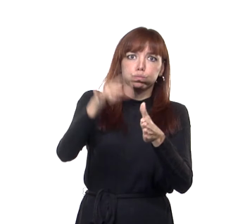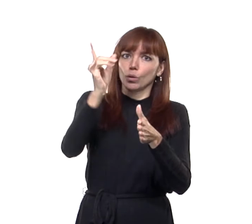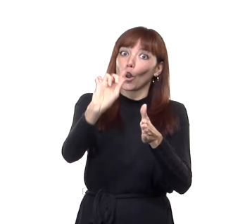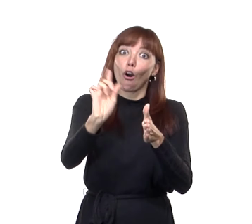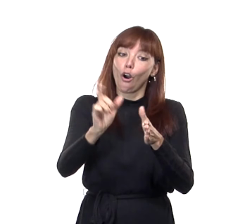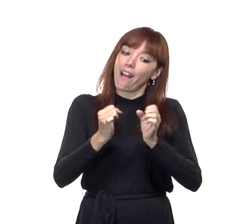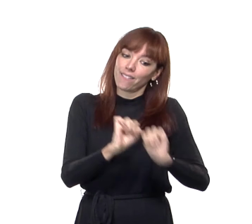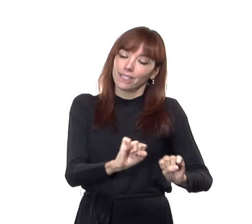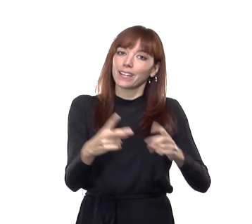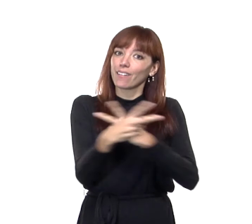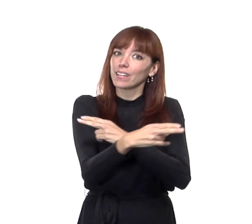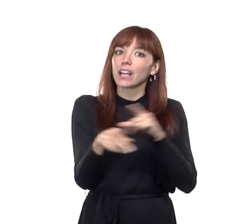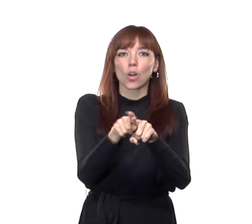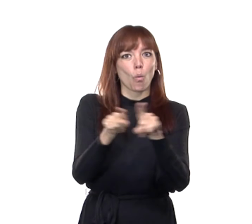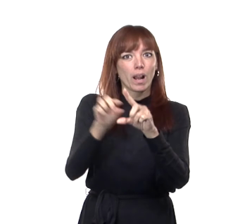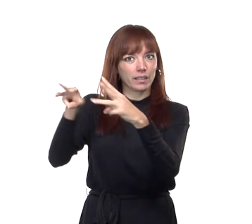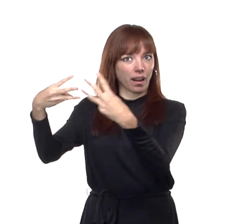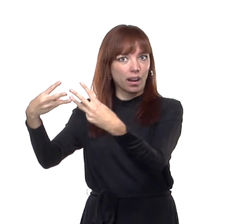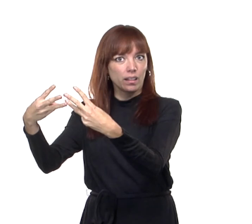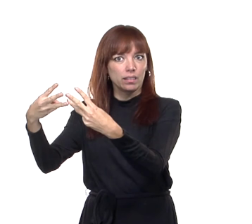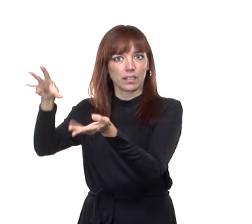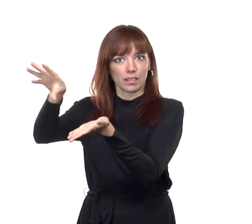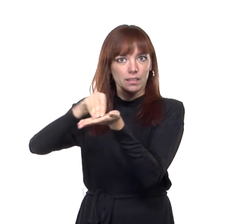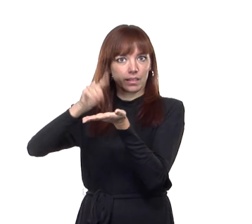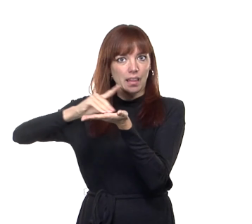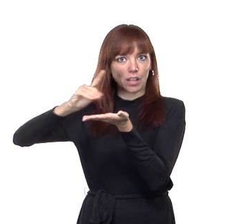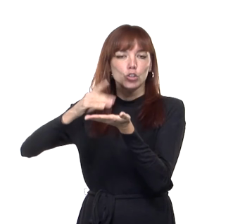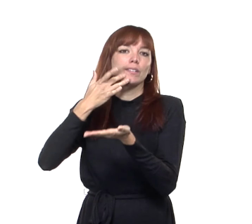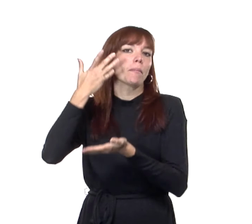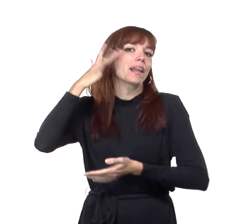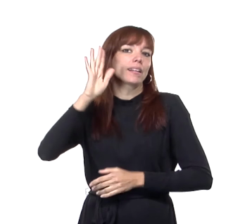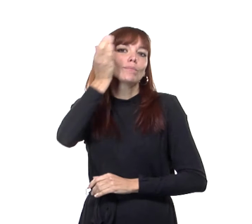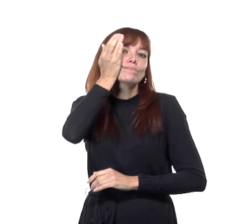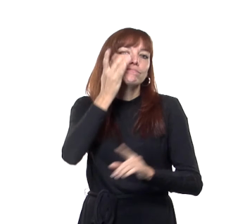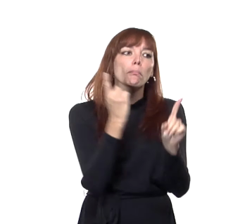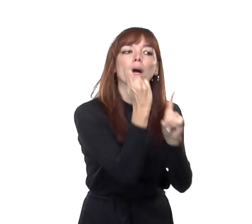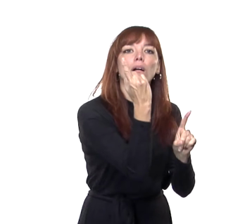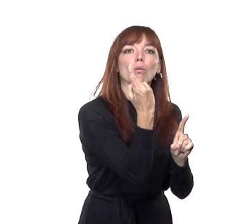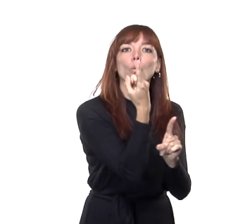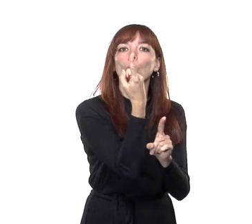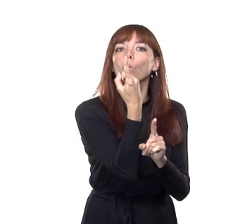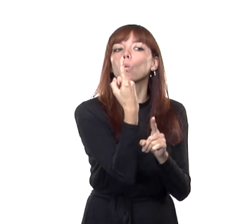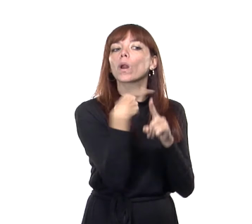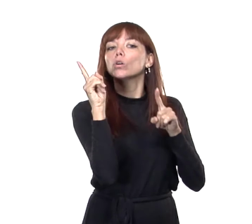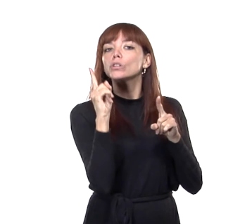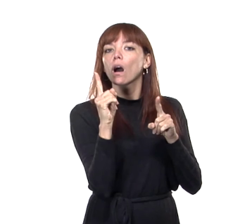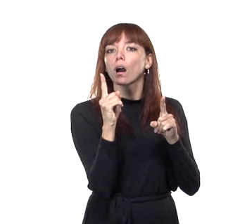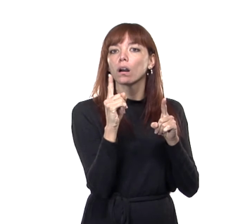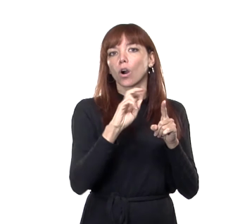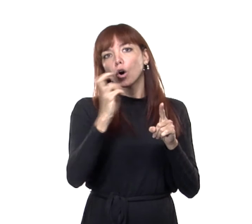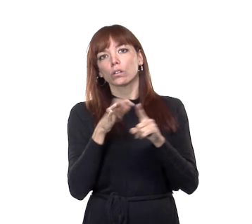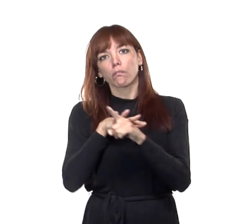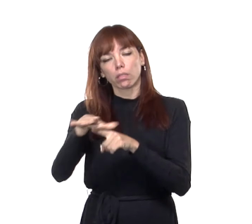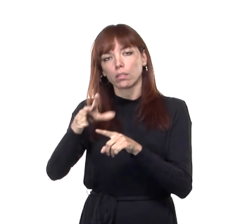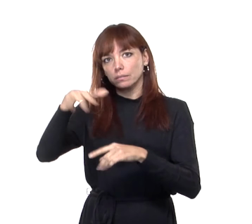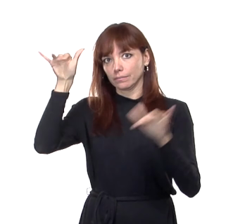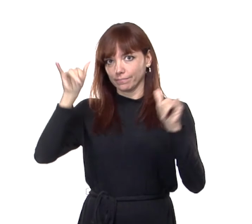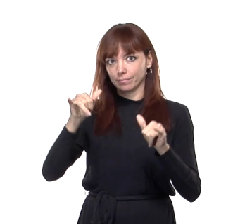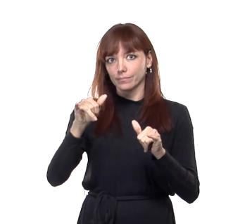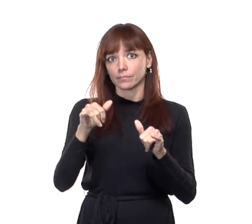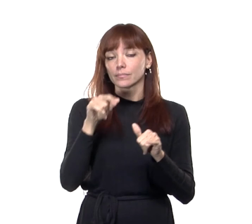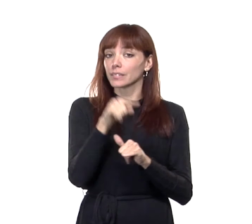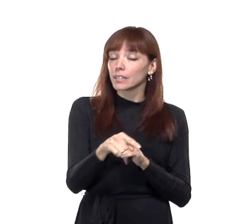tener compartimientos en cuanto a los datos para que si nos saquean un sistema no jaque en todo el sistema entonces esto del